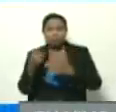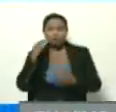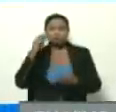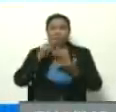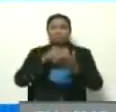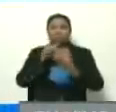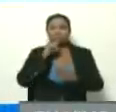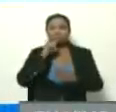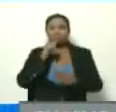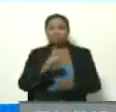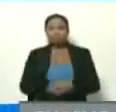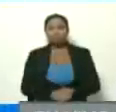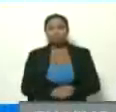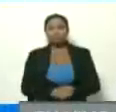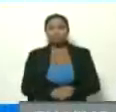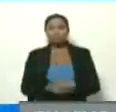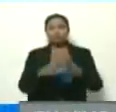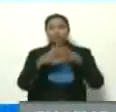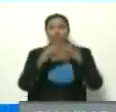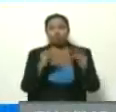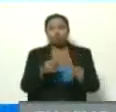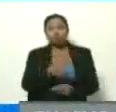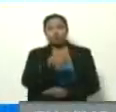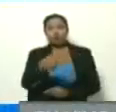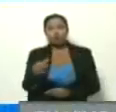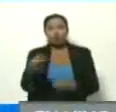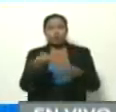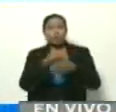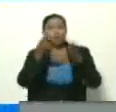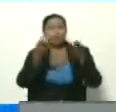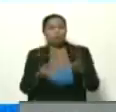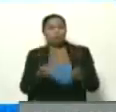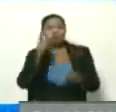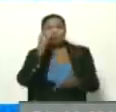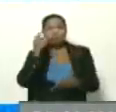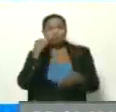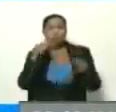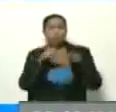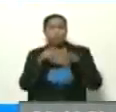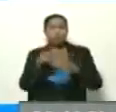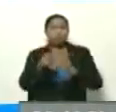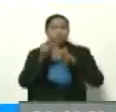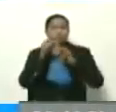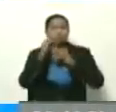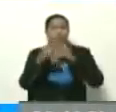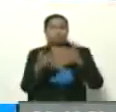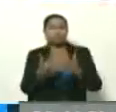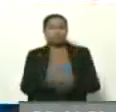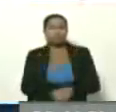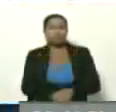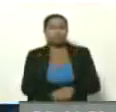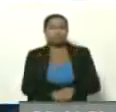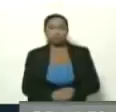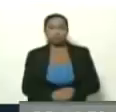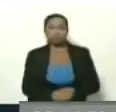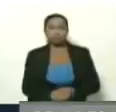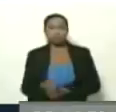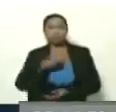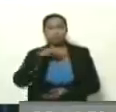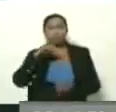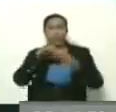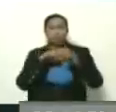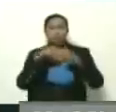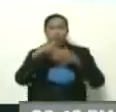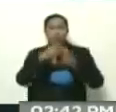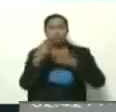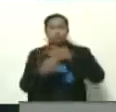presentes todos y los gobernadores y gobernadoras electos por el gran pueblo patriótico,